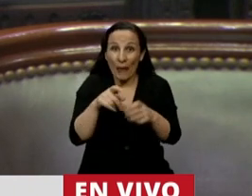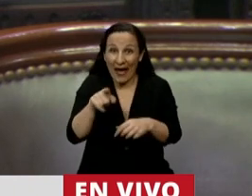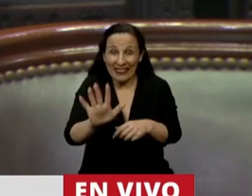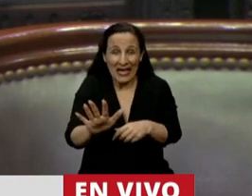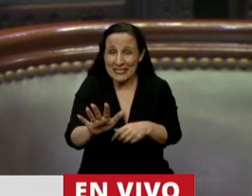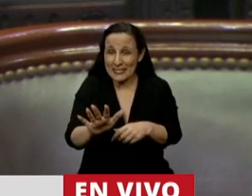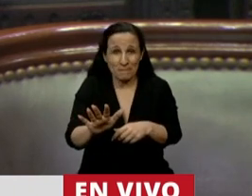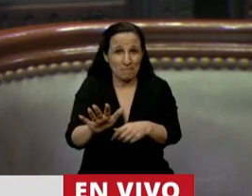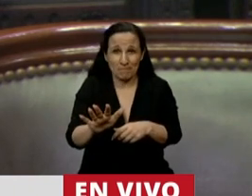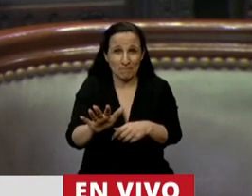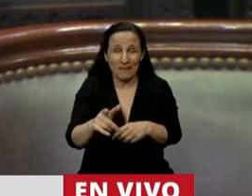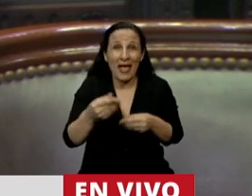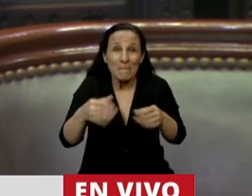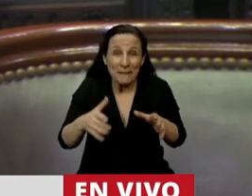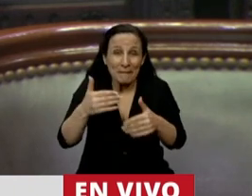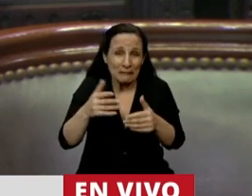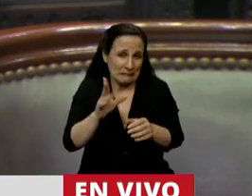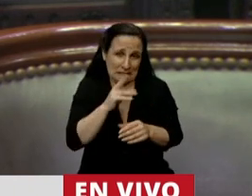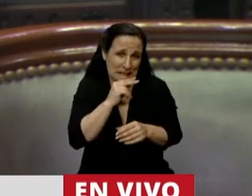lamentablemente, se asoma.